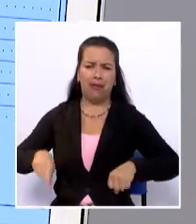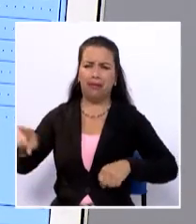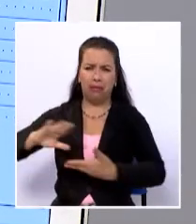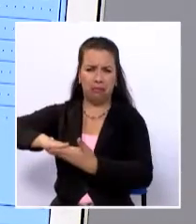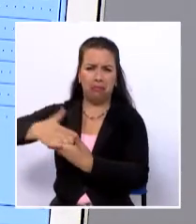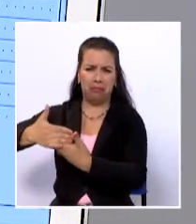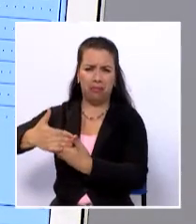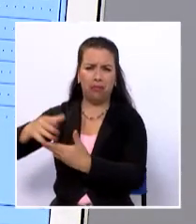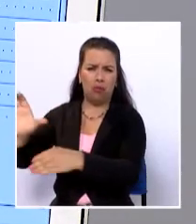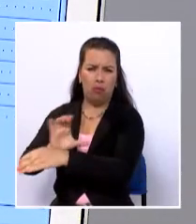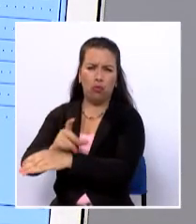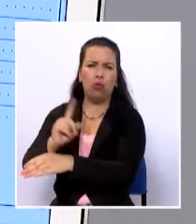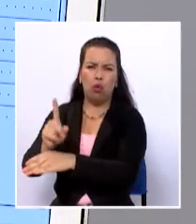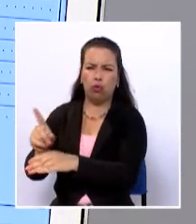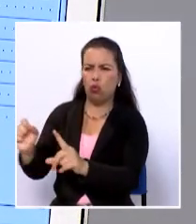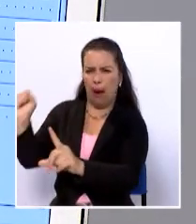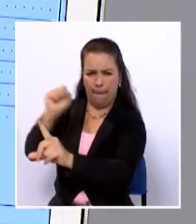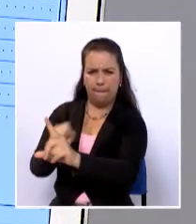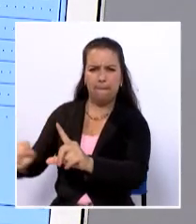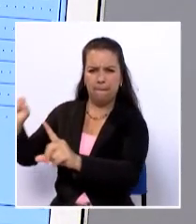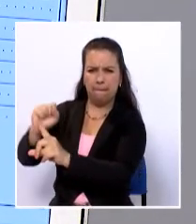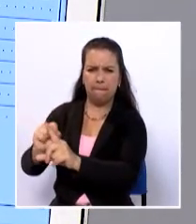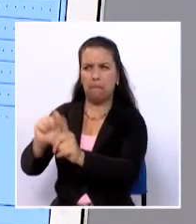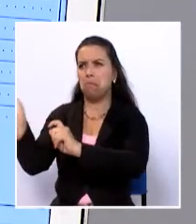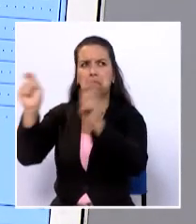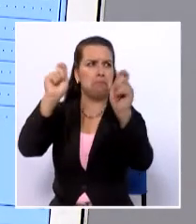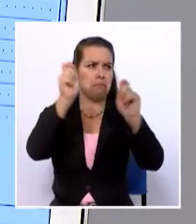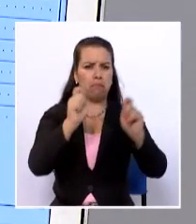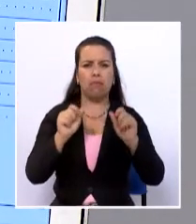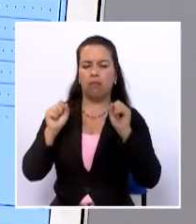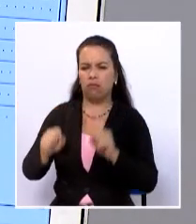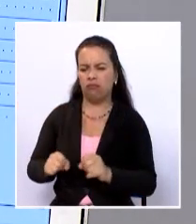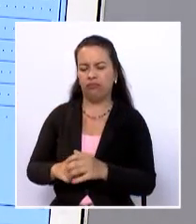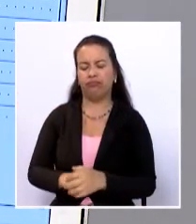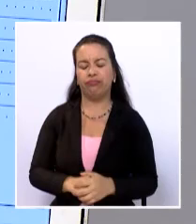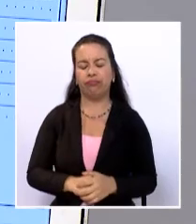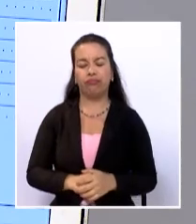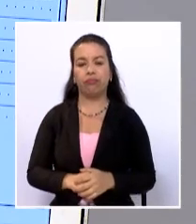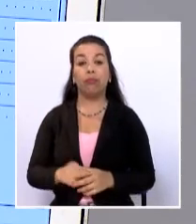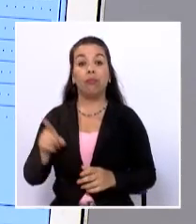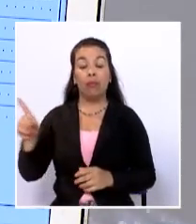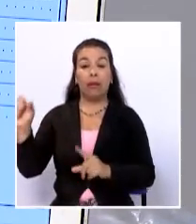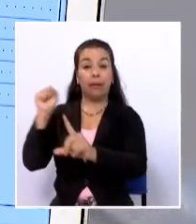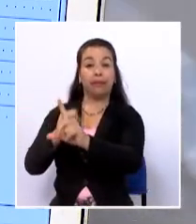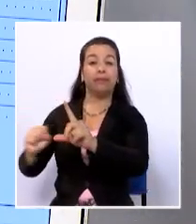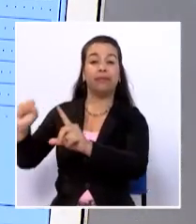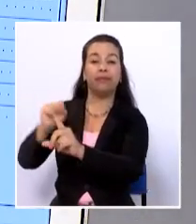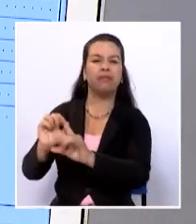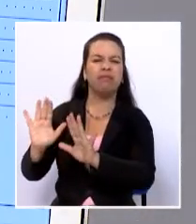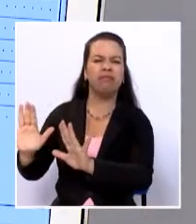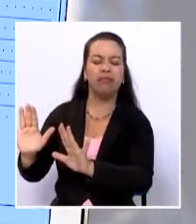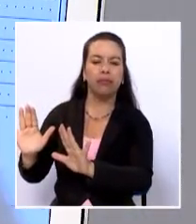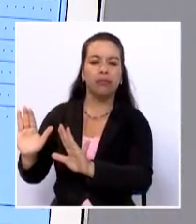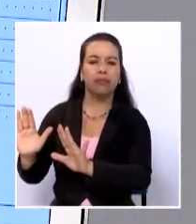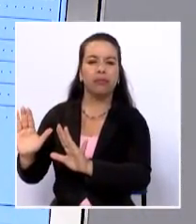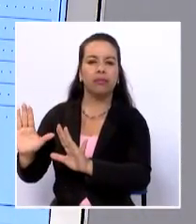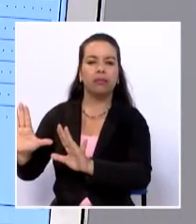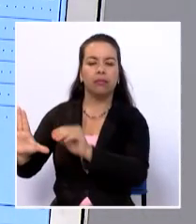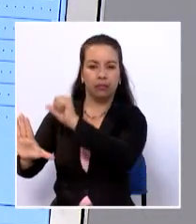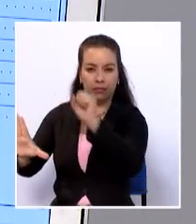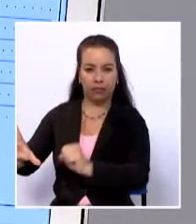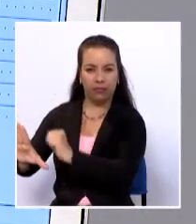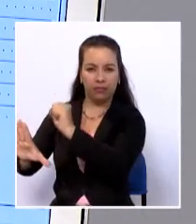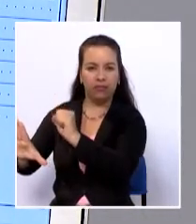a lo que podemos en servirnos articular cierto pero y de todas las gamas este es un ecógrafo que tiene su traductor